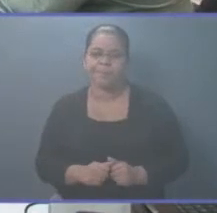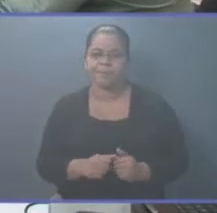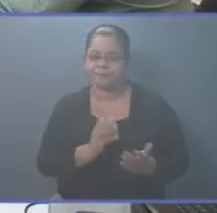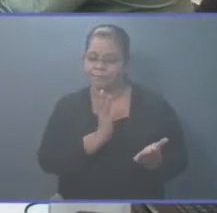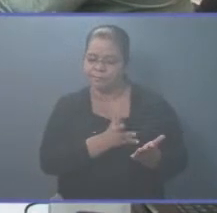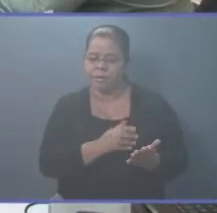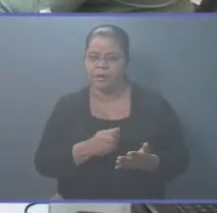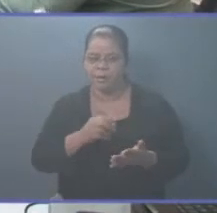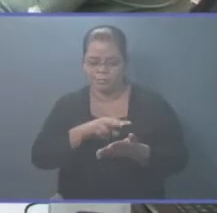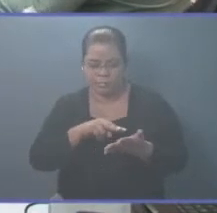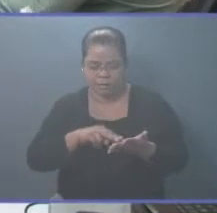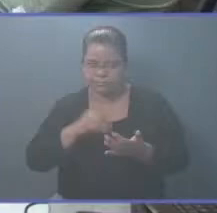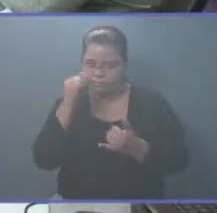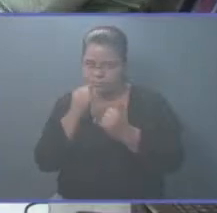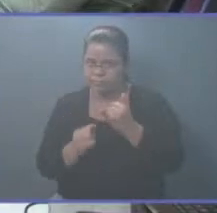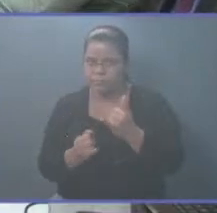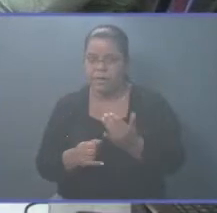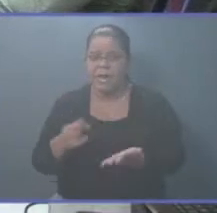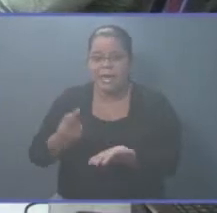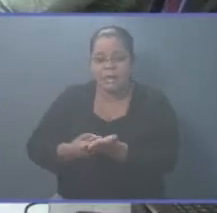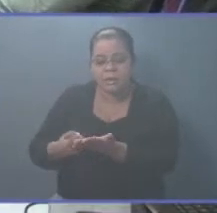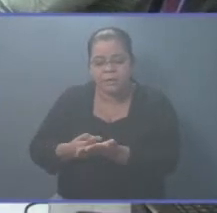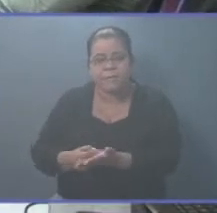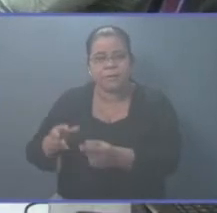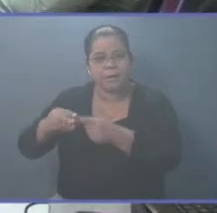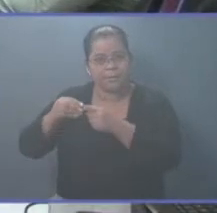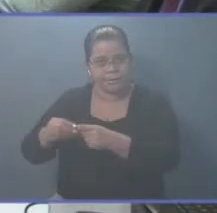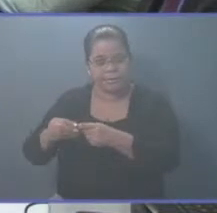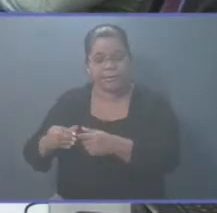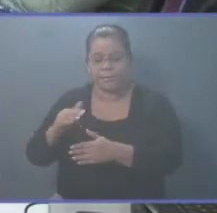los tribunales penales ordinarios y especializados en el